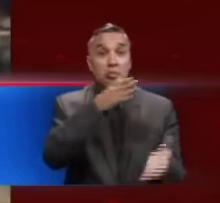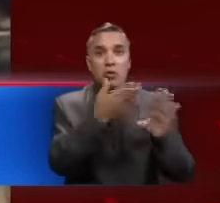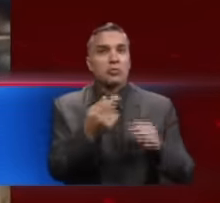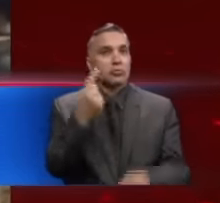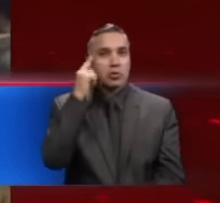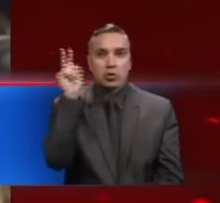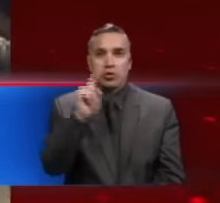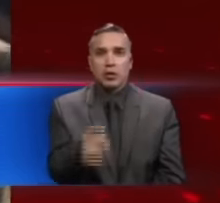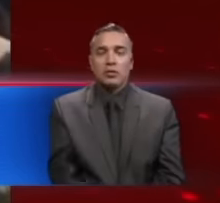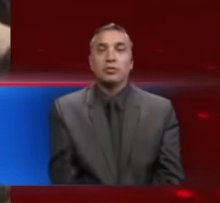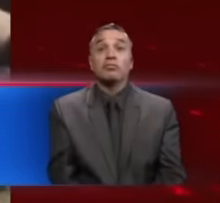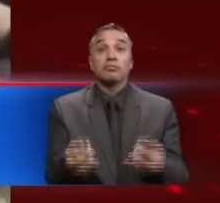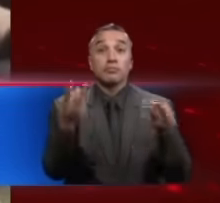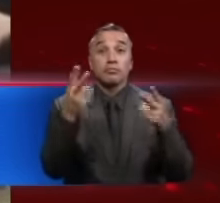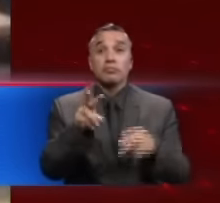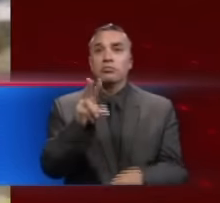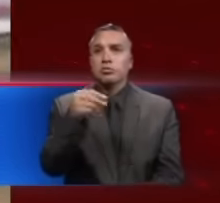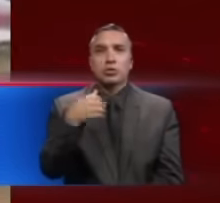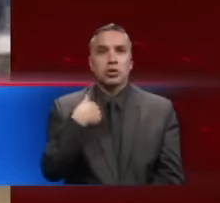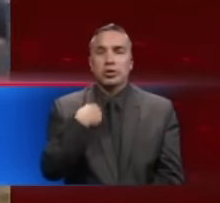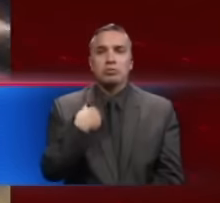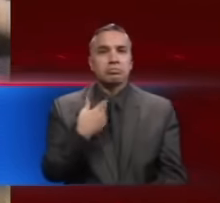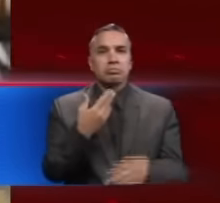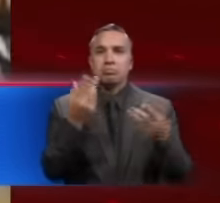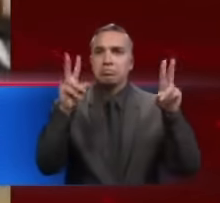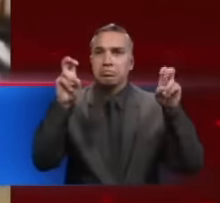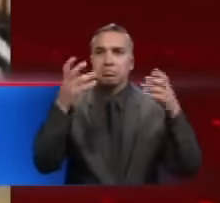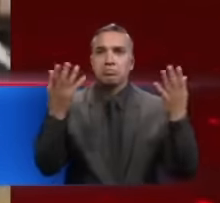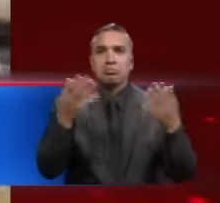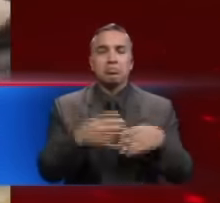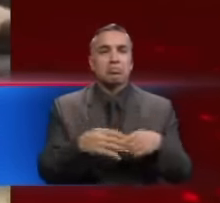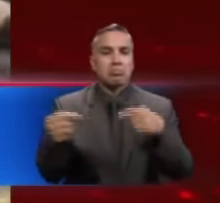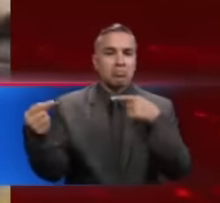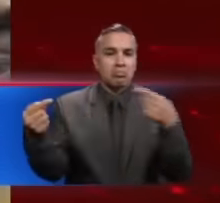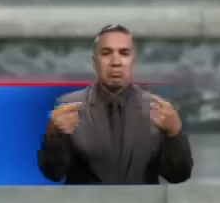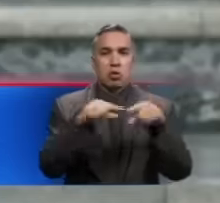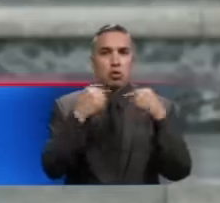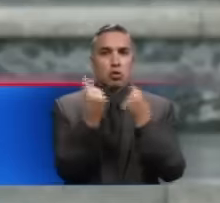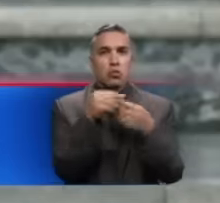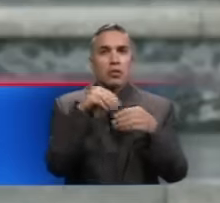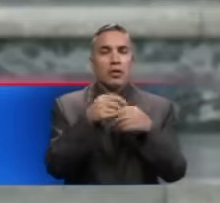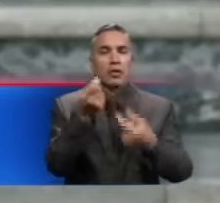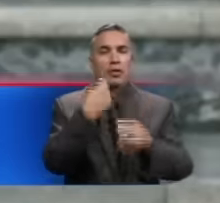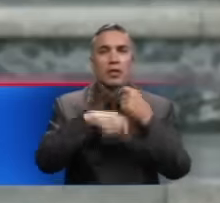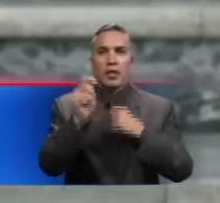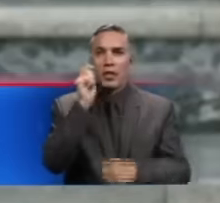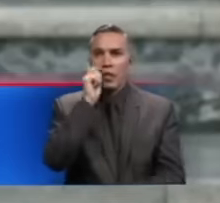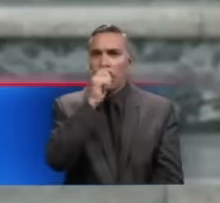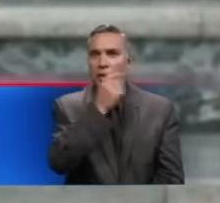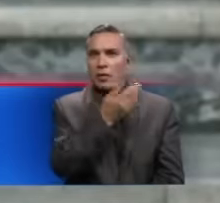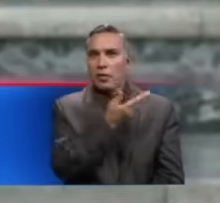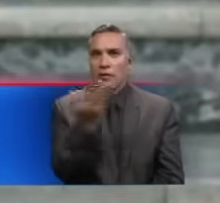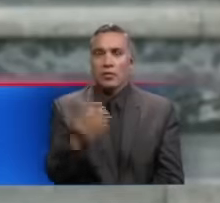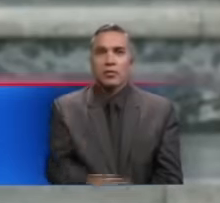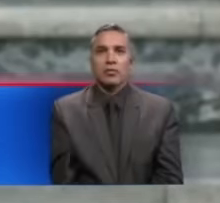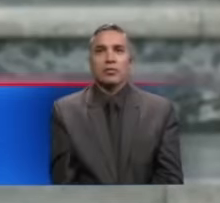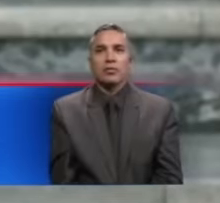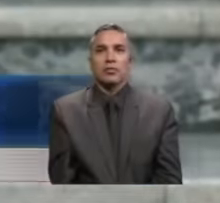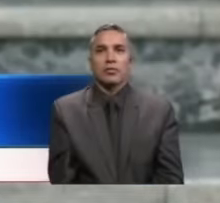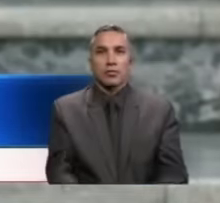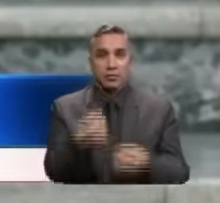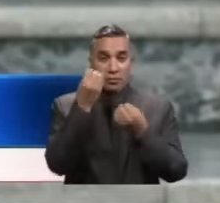muerte. Además, se indicó que no tendría relación con una pugna entre bandas narcodelictivas. Que de la información